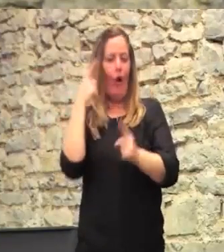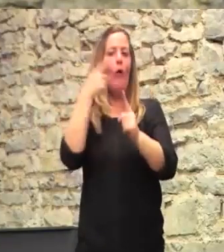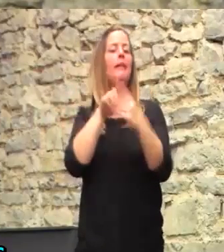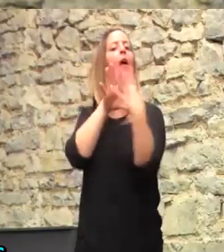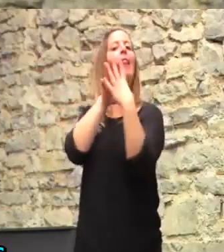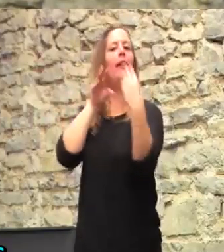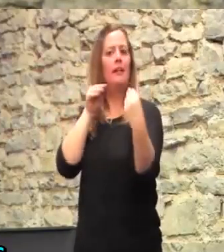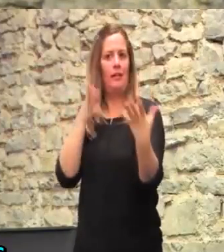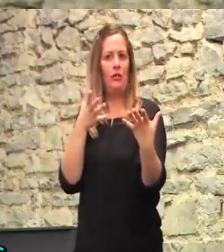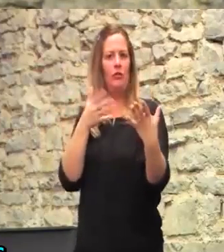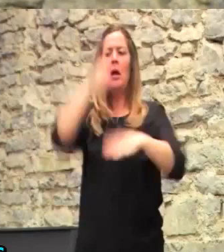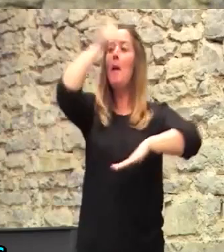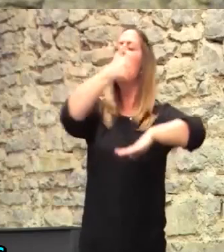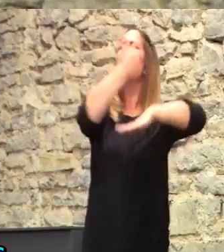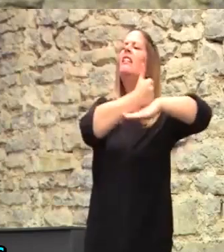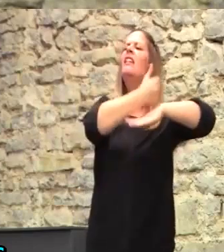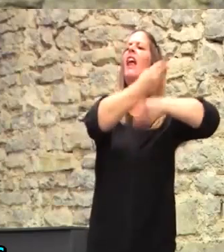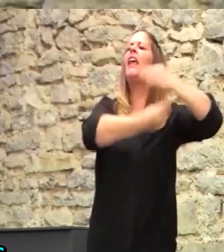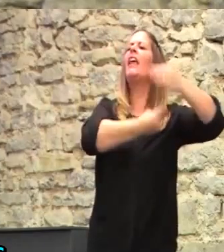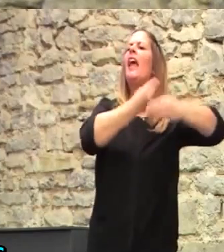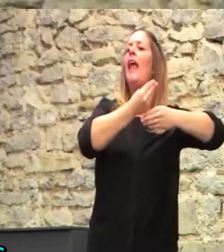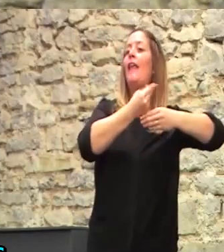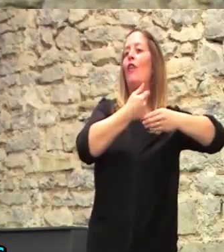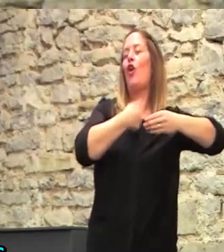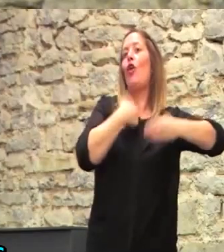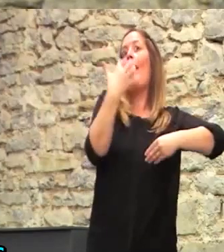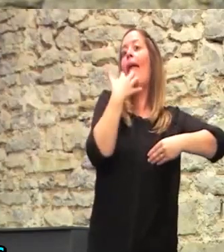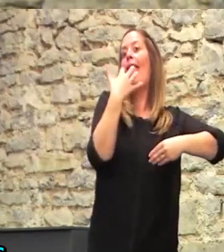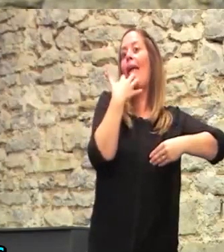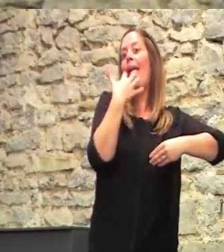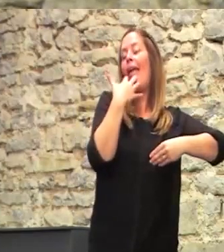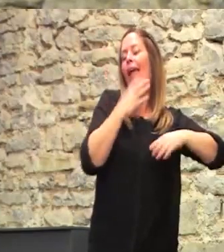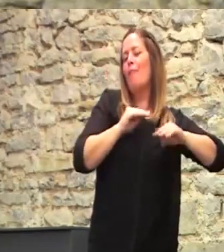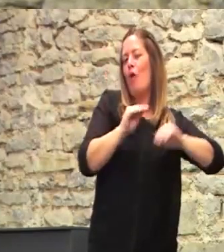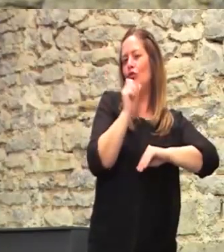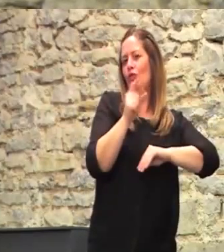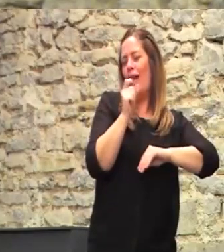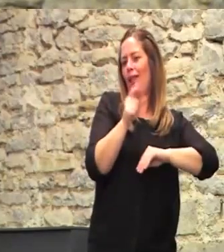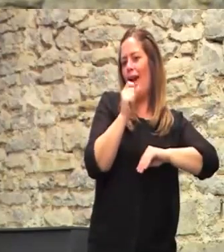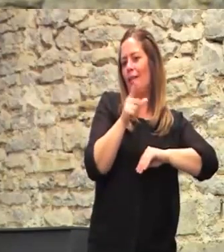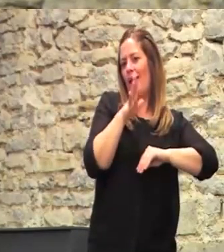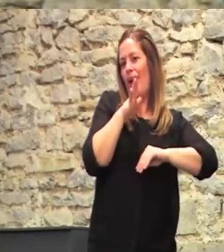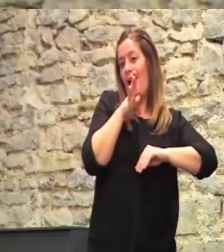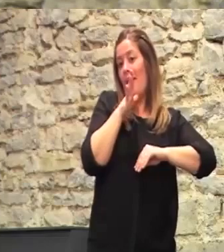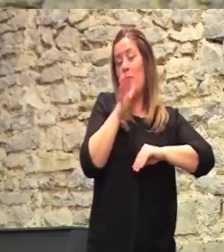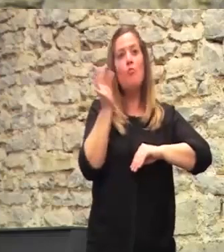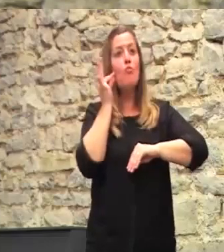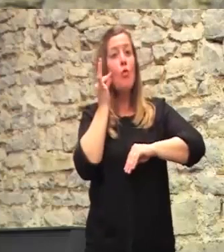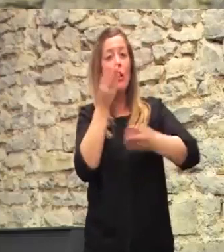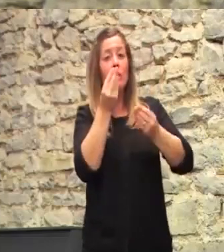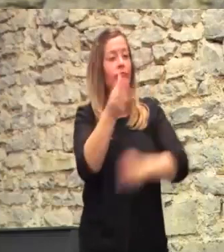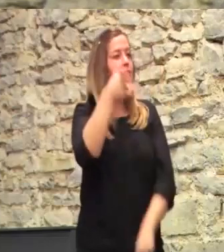patriarcado yo uso una metáfora que fue saliendo de tantos grupos que en los que estuvimos trabajando y de escuchar tanto los mensajes de muchas mujeres